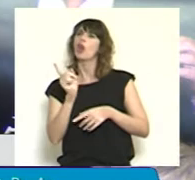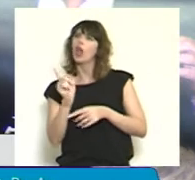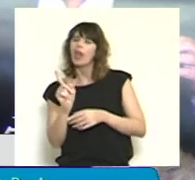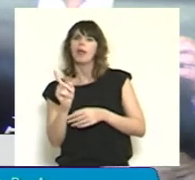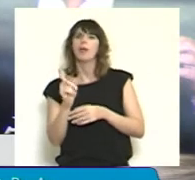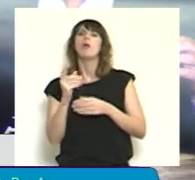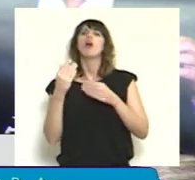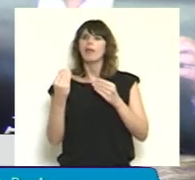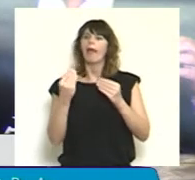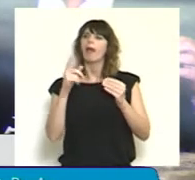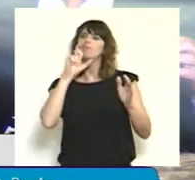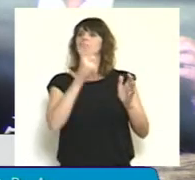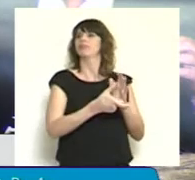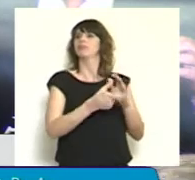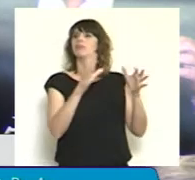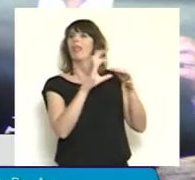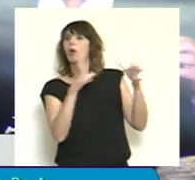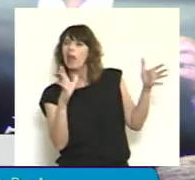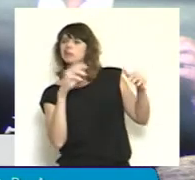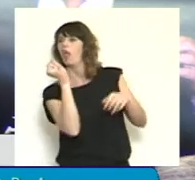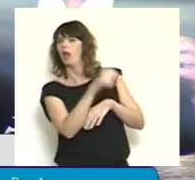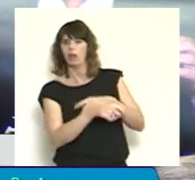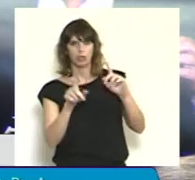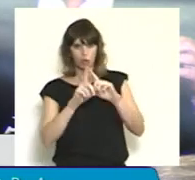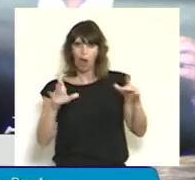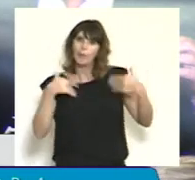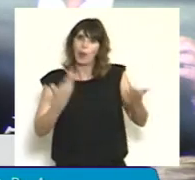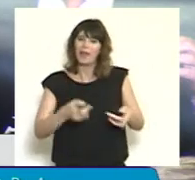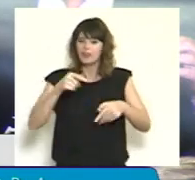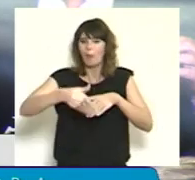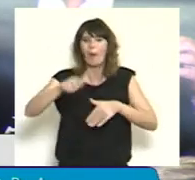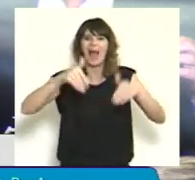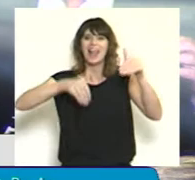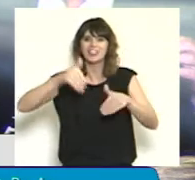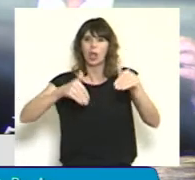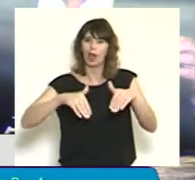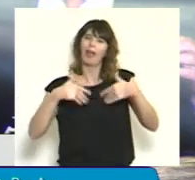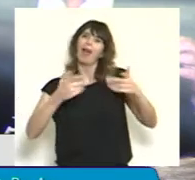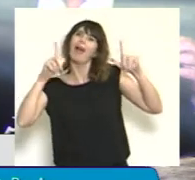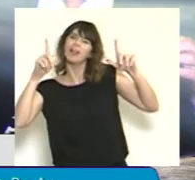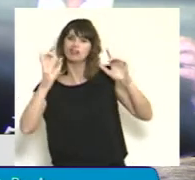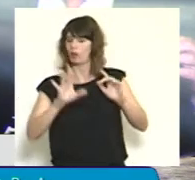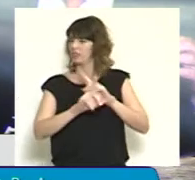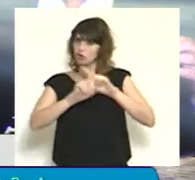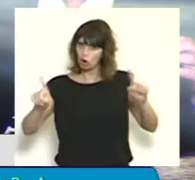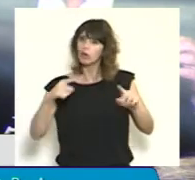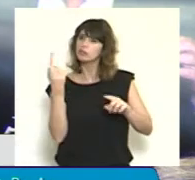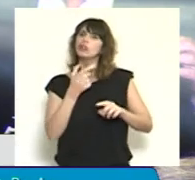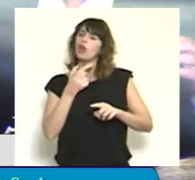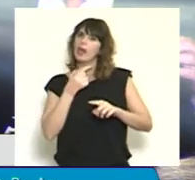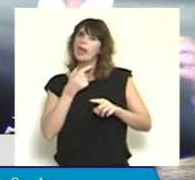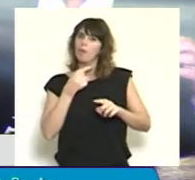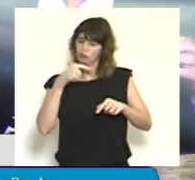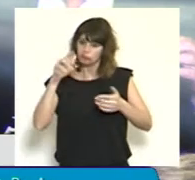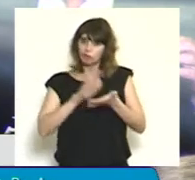legitimidad democrática en pos de oportunismos políticos y queremos responder en este caso y con este